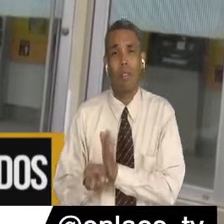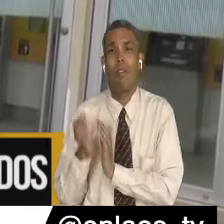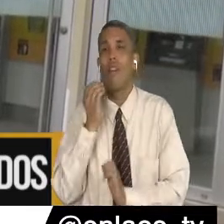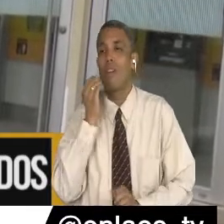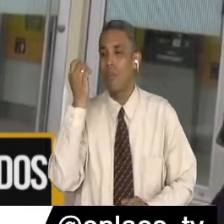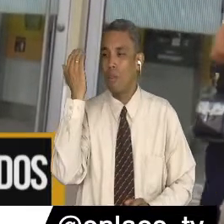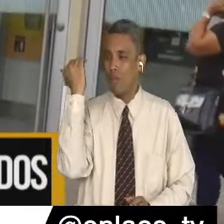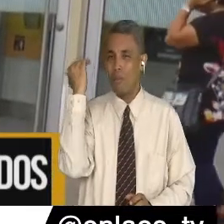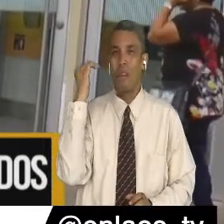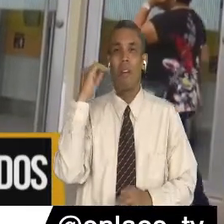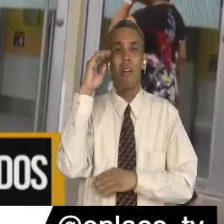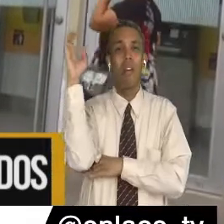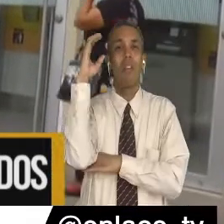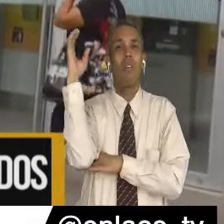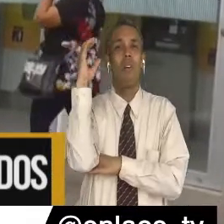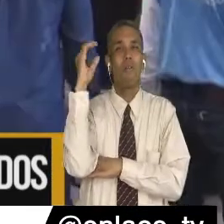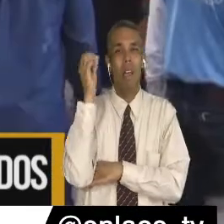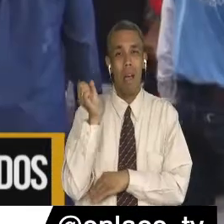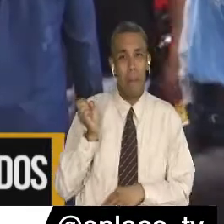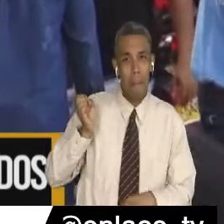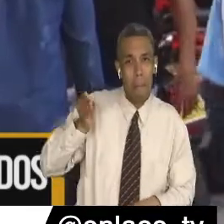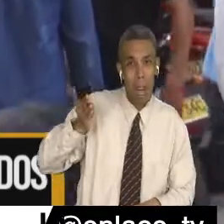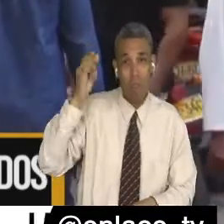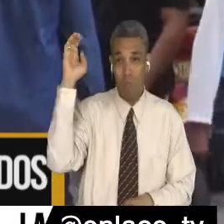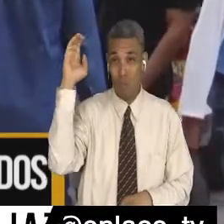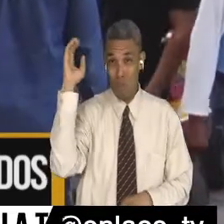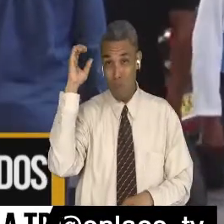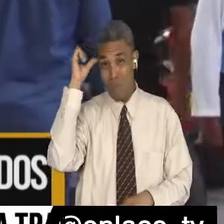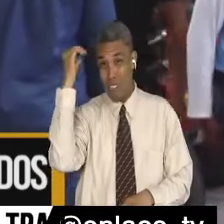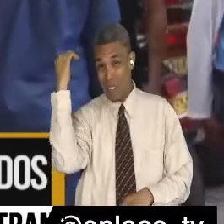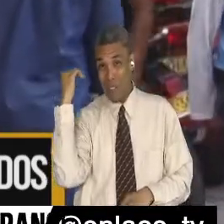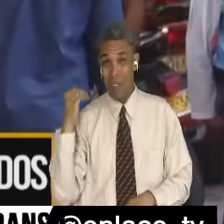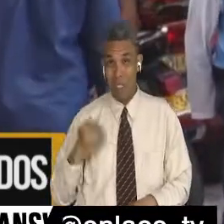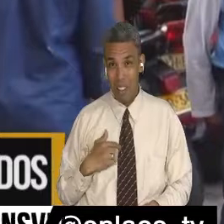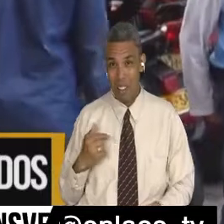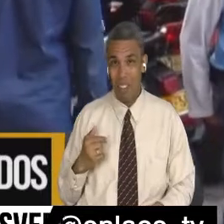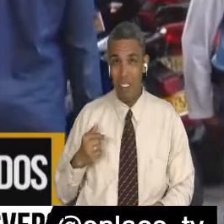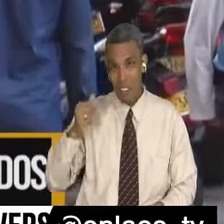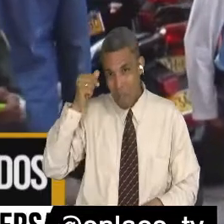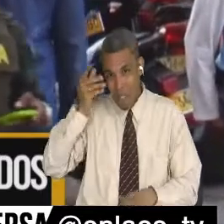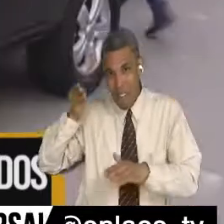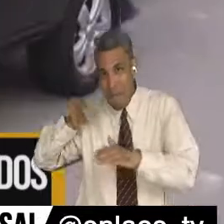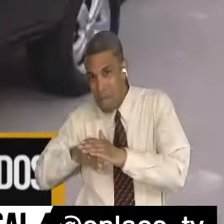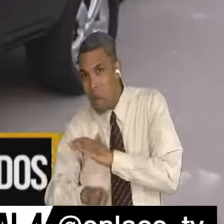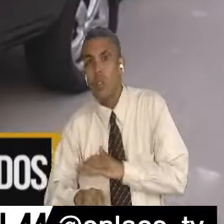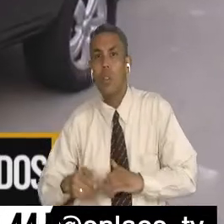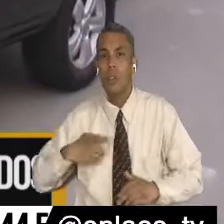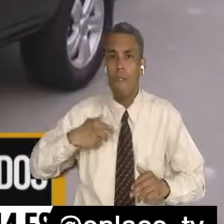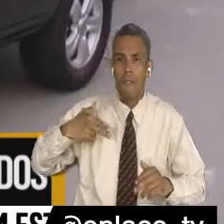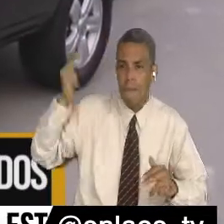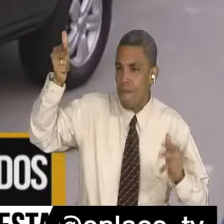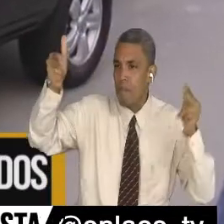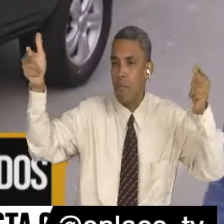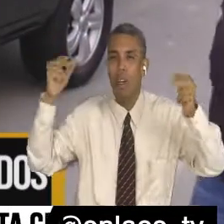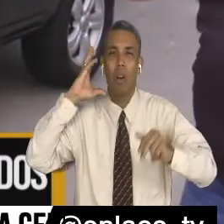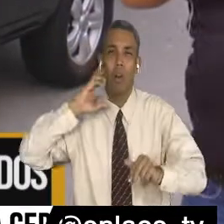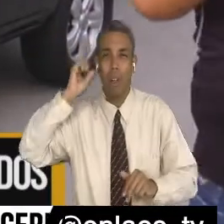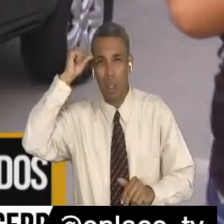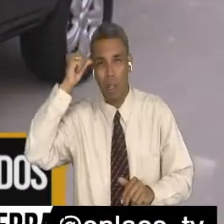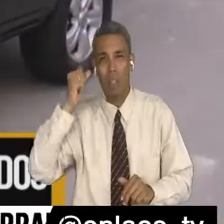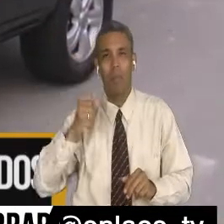de Colombia, igualmente el enfrentamiento, el tiroteo por un presunto robo